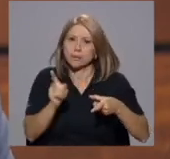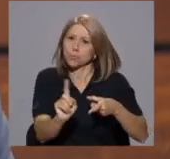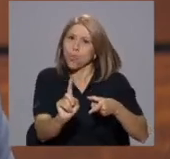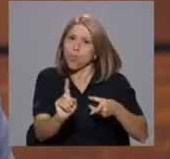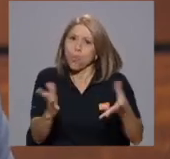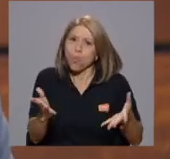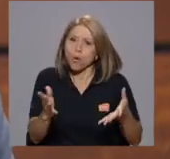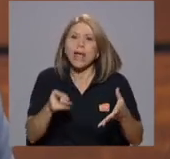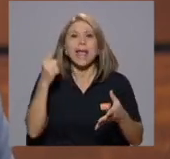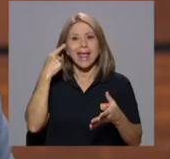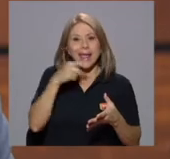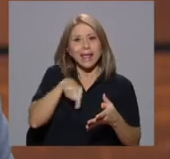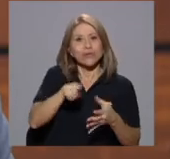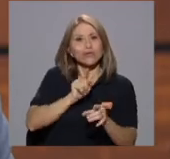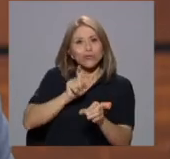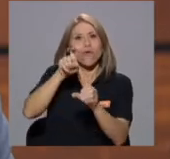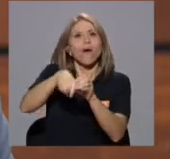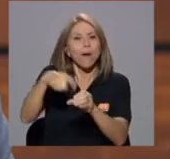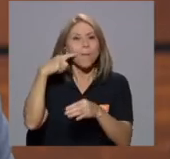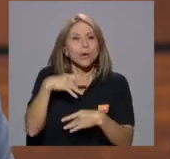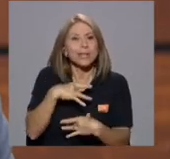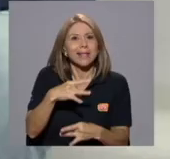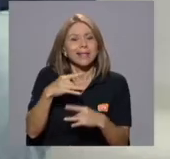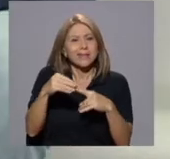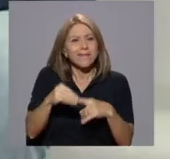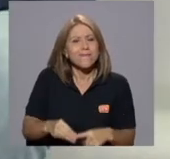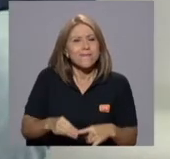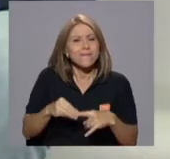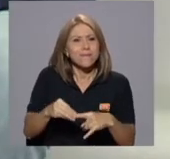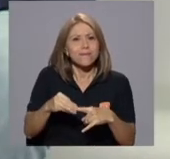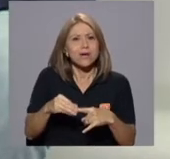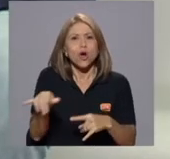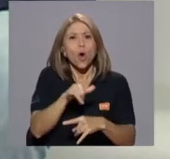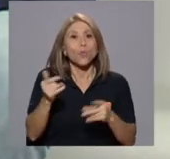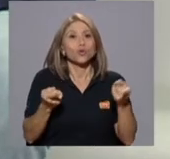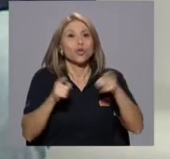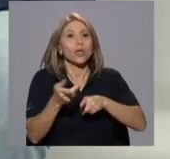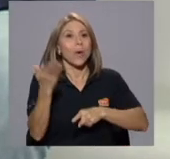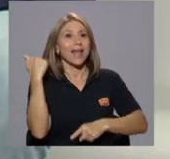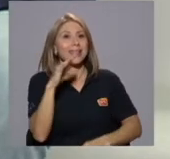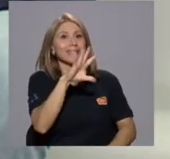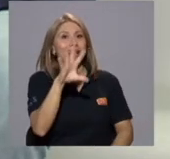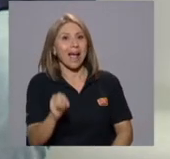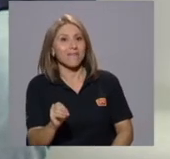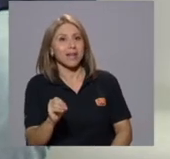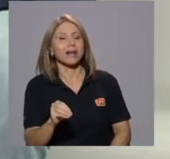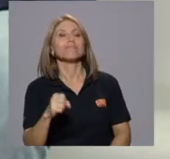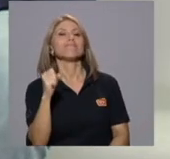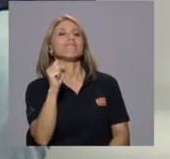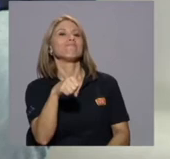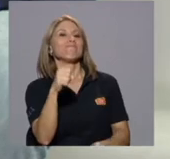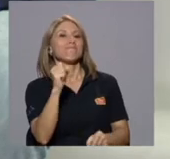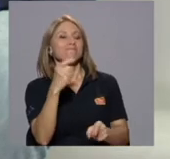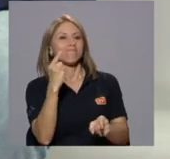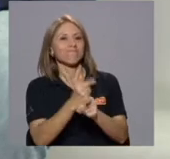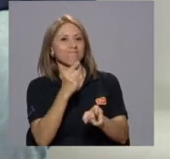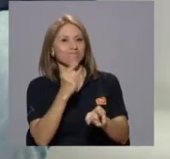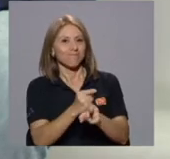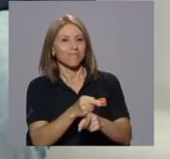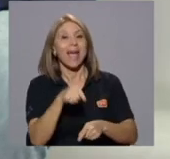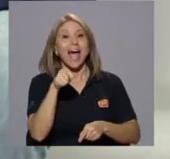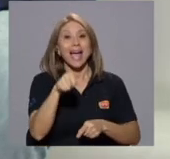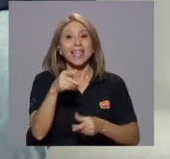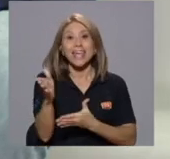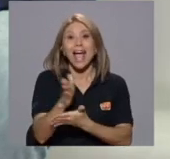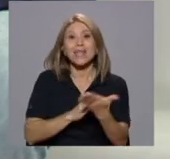como sucedió en aquellos países en África en un momento determinado también. Exactamente, usted lleva toda la razón en eso, Marlo. Hay un meme por ahí que circula muy